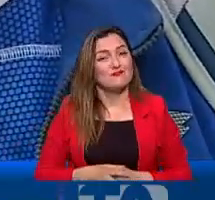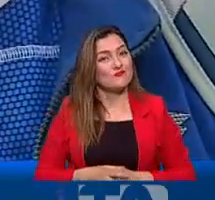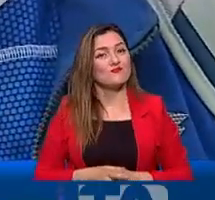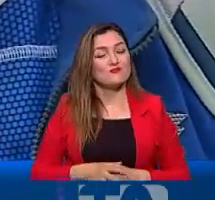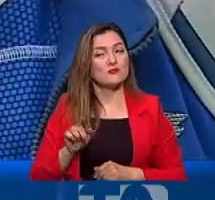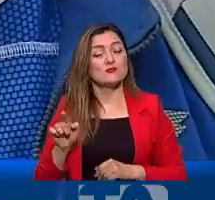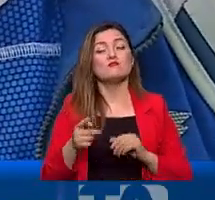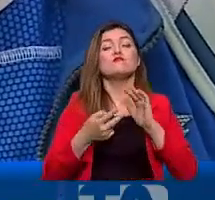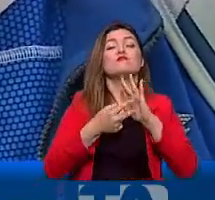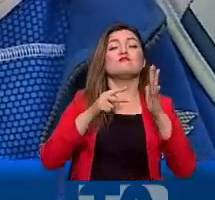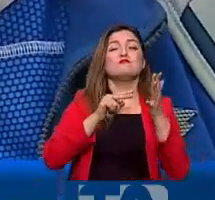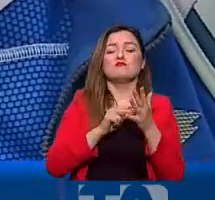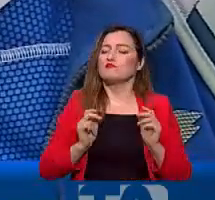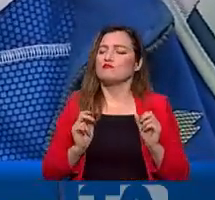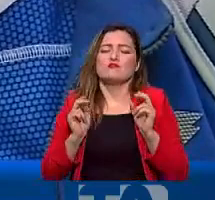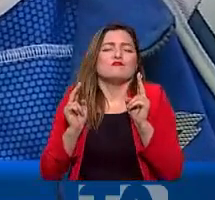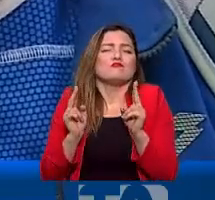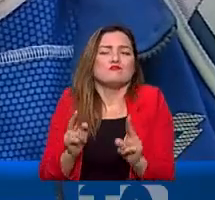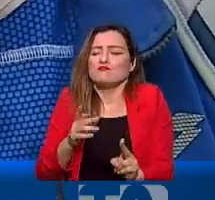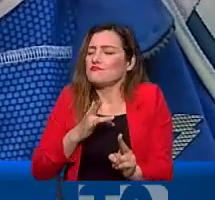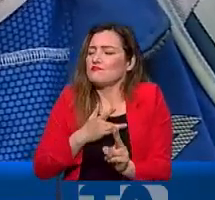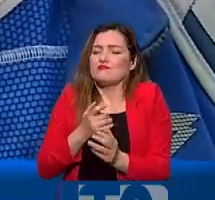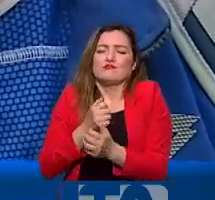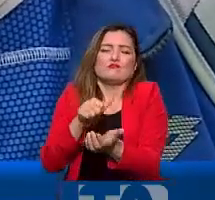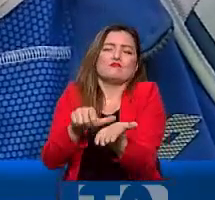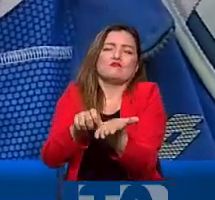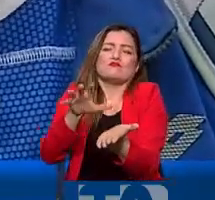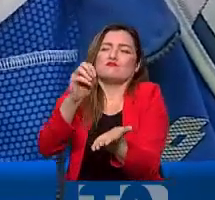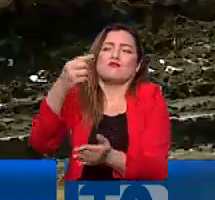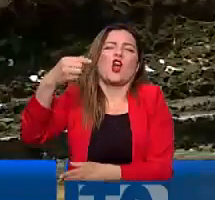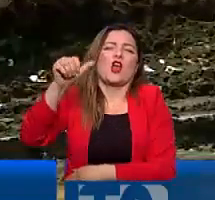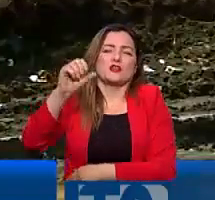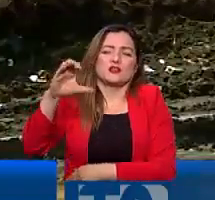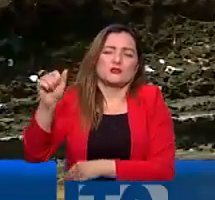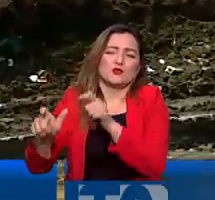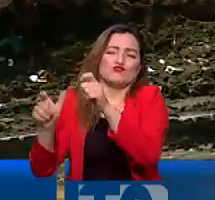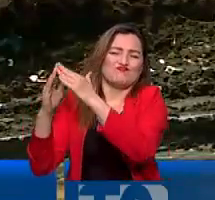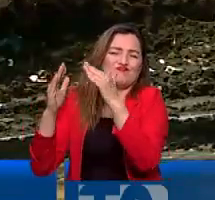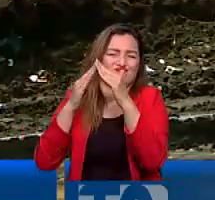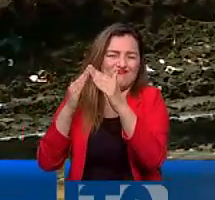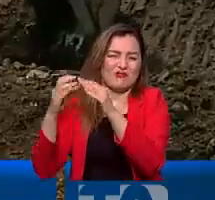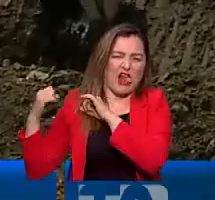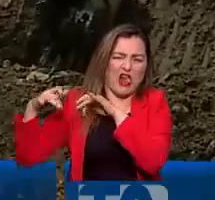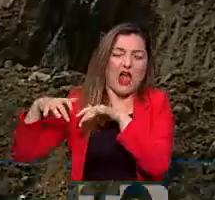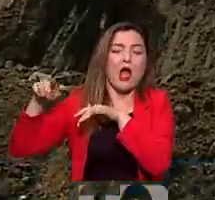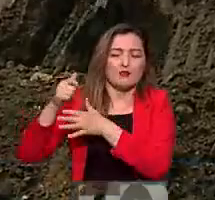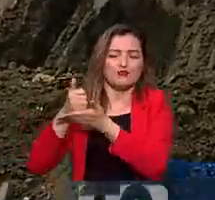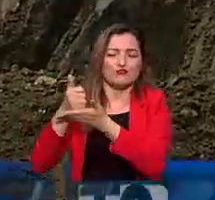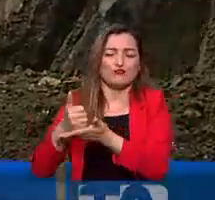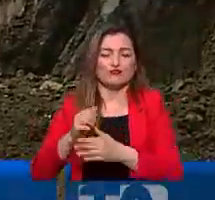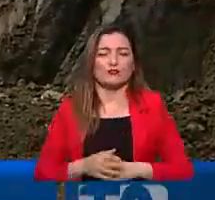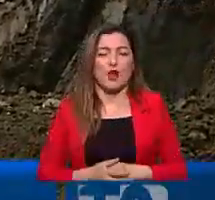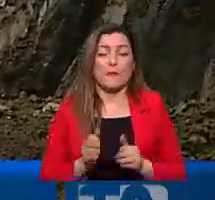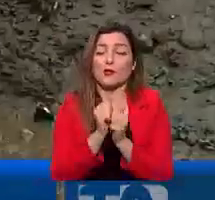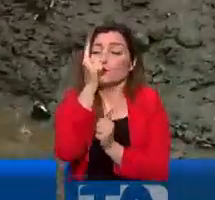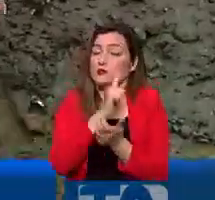esto es un gesto de humanidad para nuestros queridos hermanos de la Gasca. Ya ha pasado una semana desde el aluvión